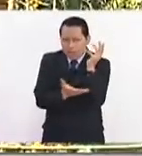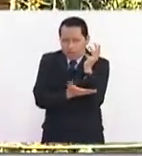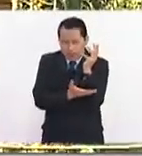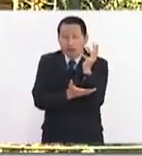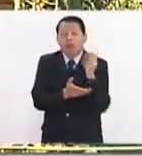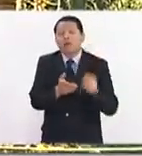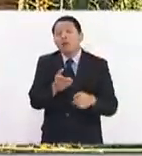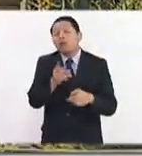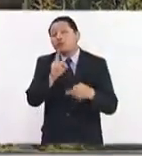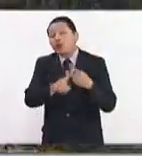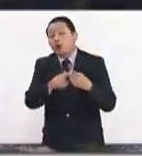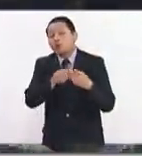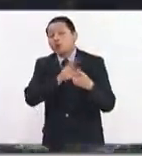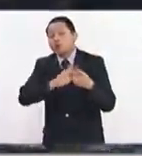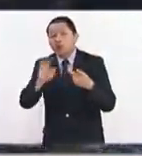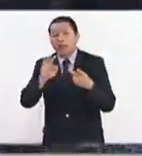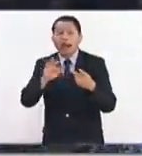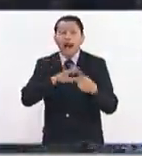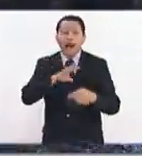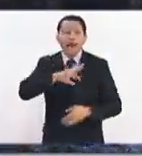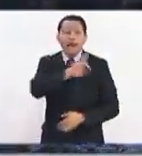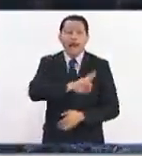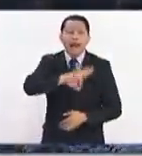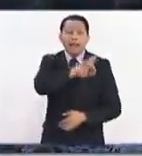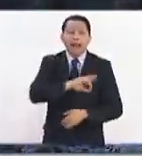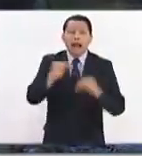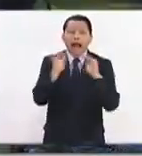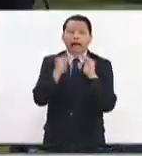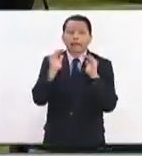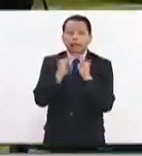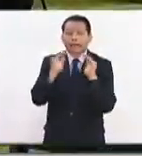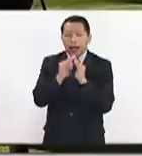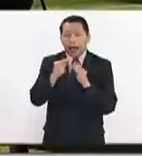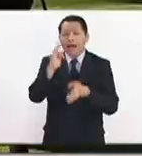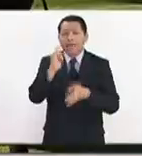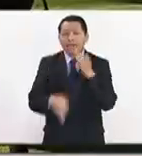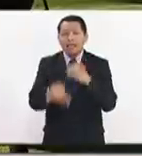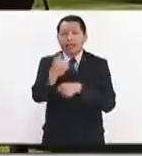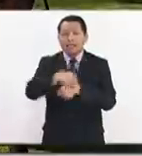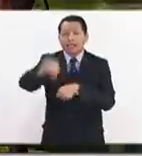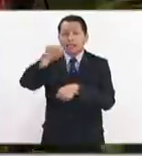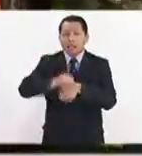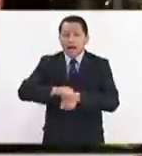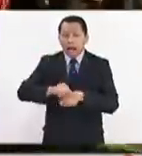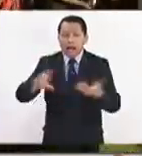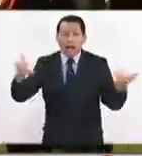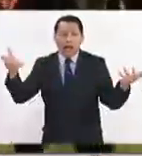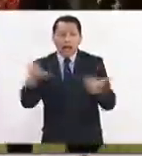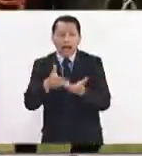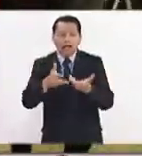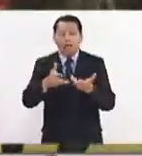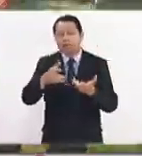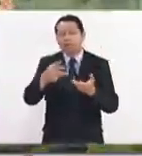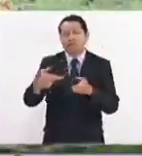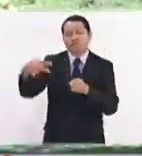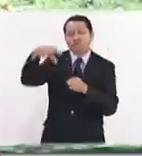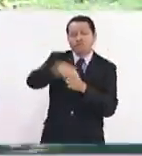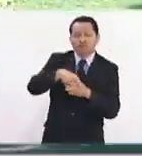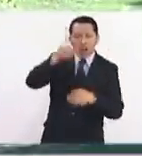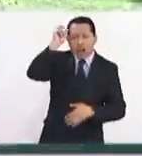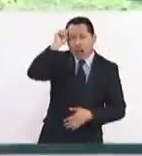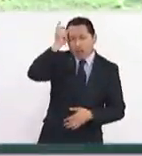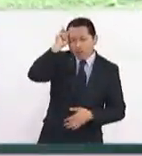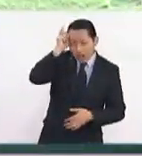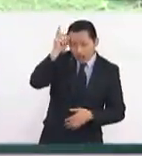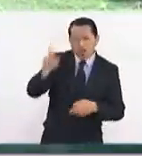la posibilidad de rentar cabañas para pasar un fin de semana y realizar, por ejemplo, recorridos en caballo, subir a